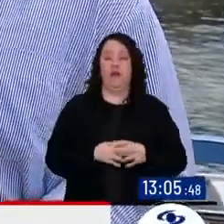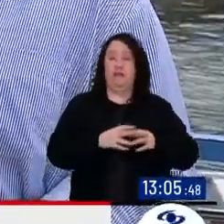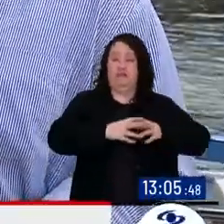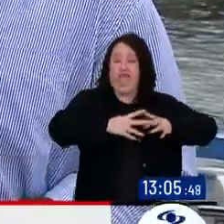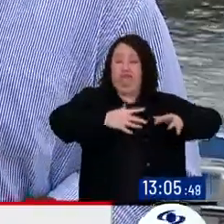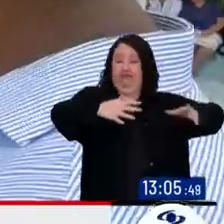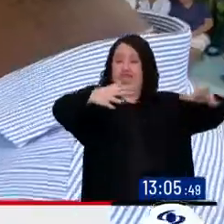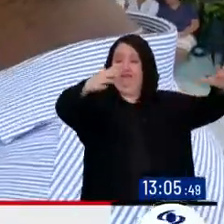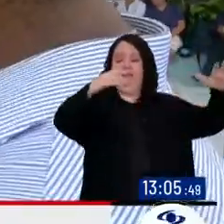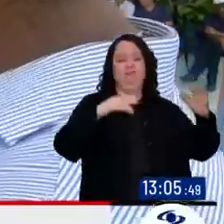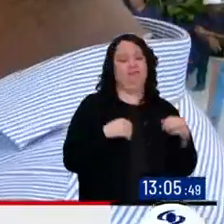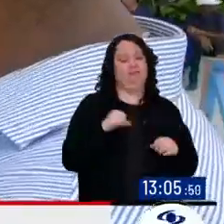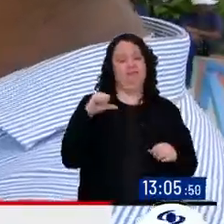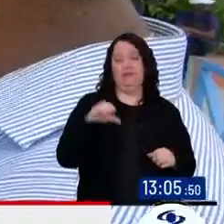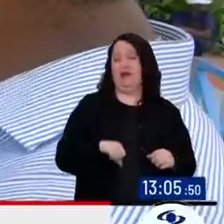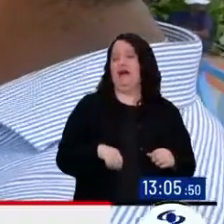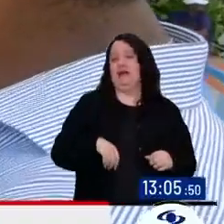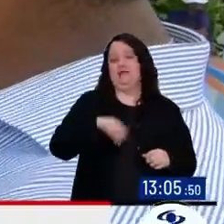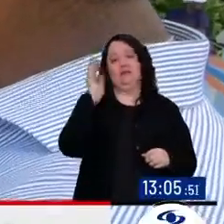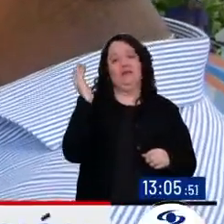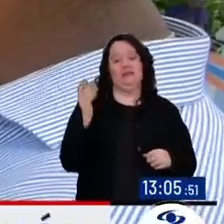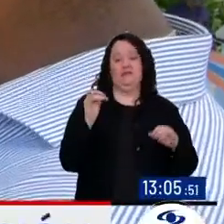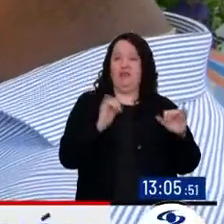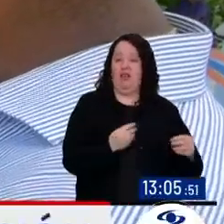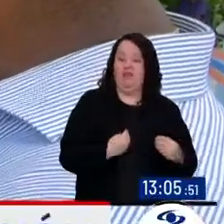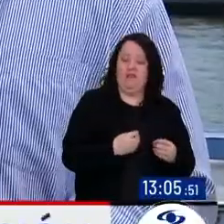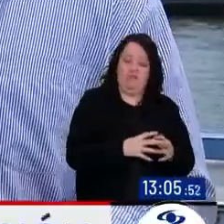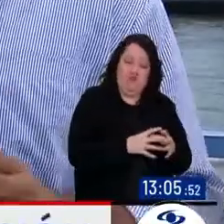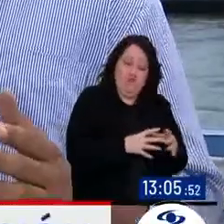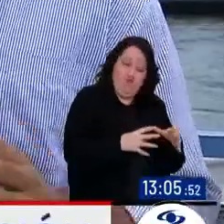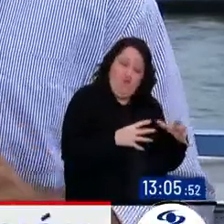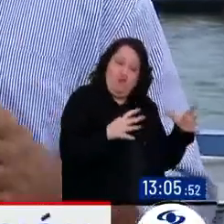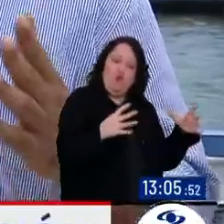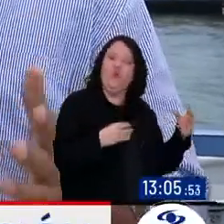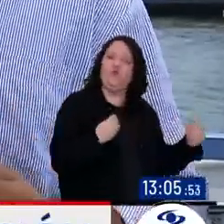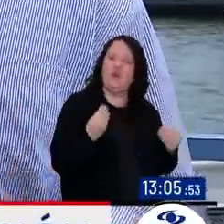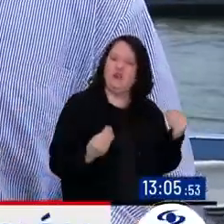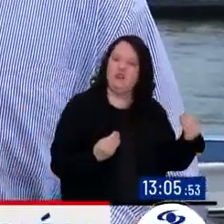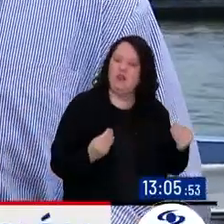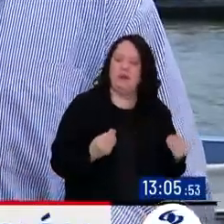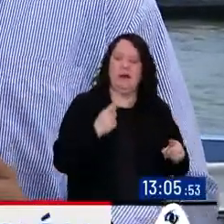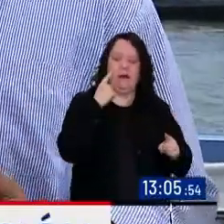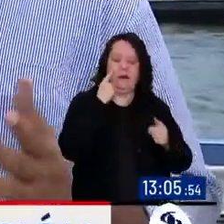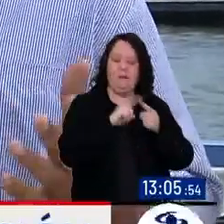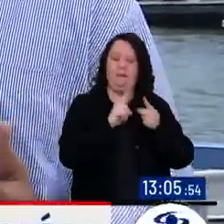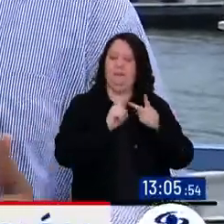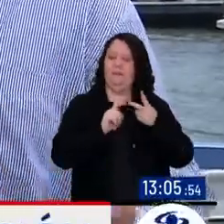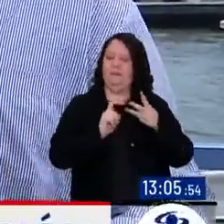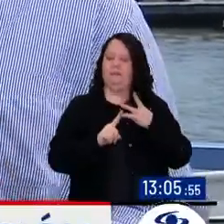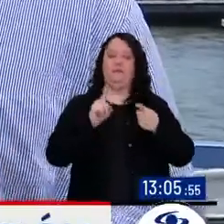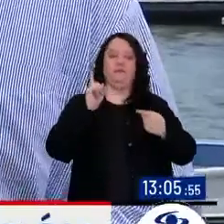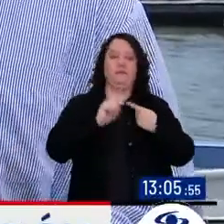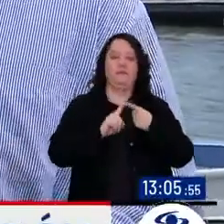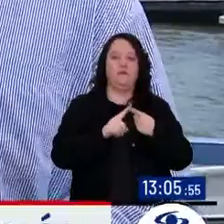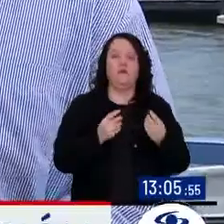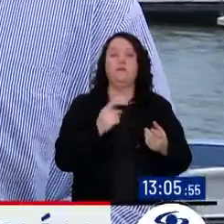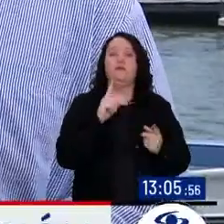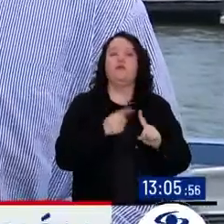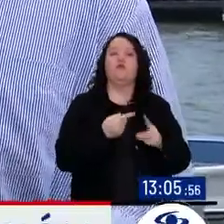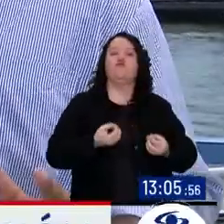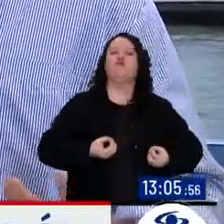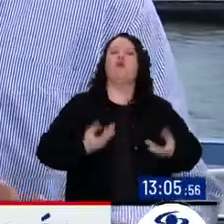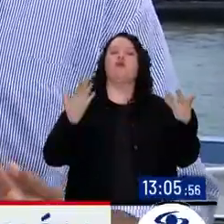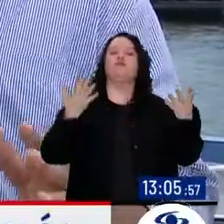aquí en el departamento. Entonces, para solucionar el problema de la superpoblación, debemos atacarlo de 3 frentes. Uno, primero debemos saber cuántas personas